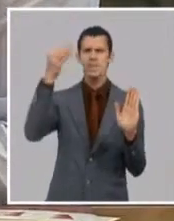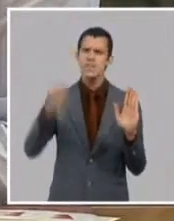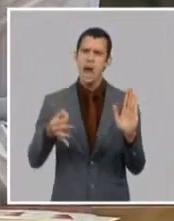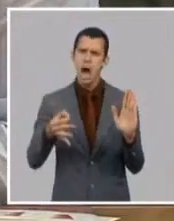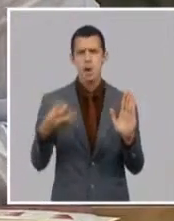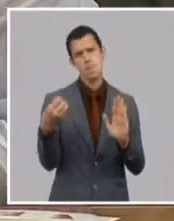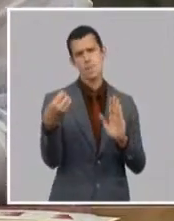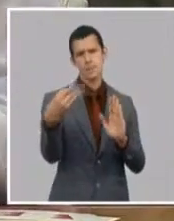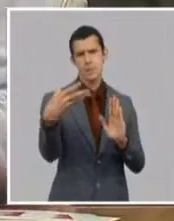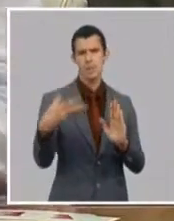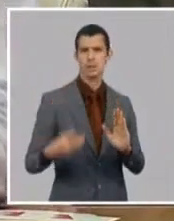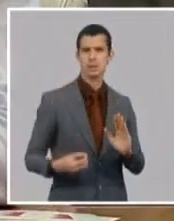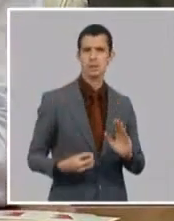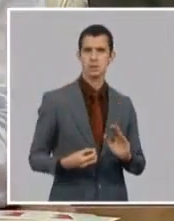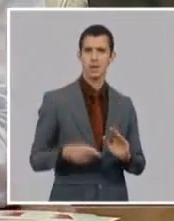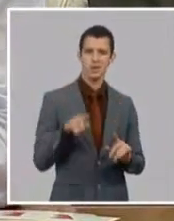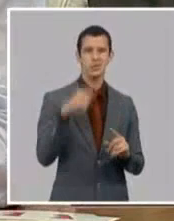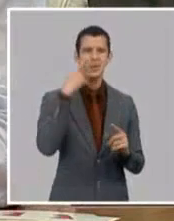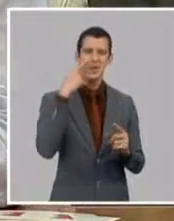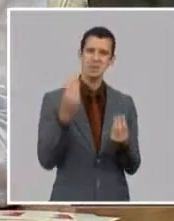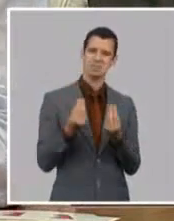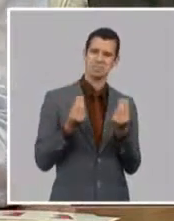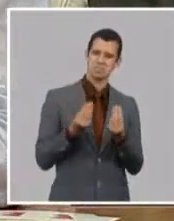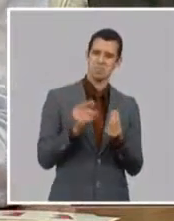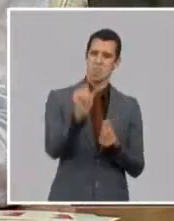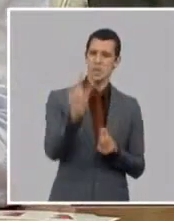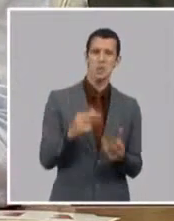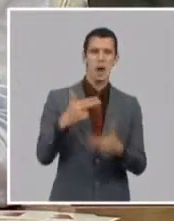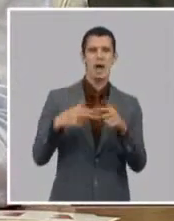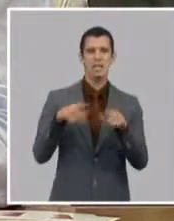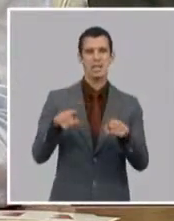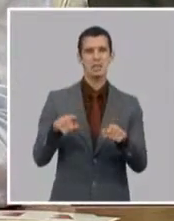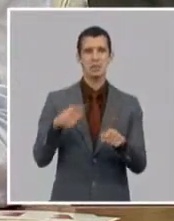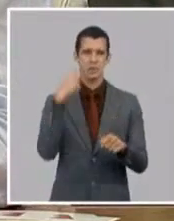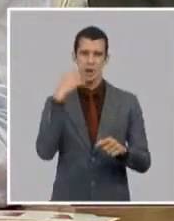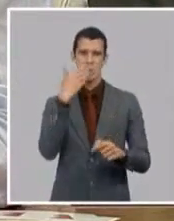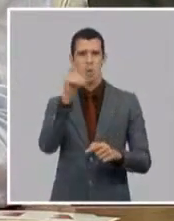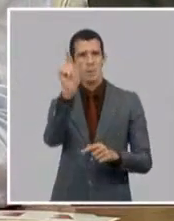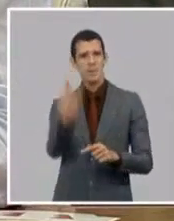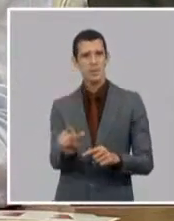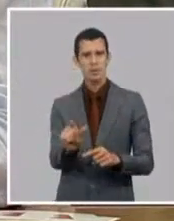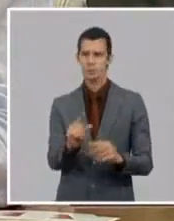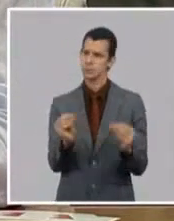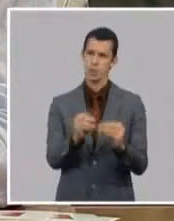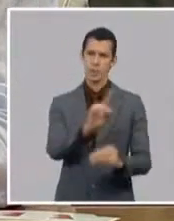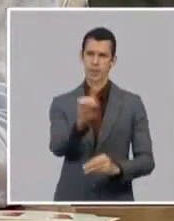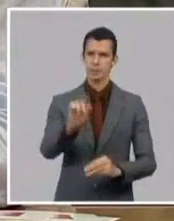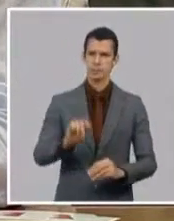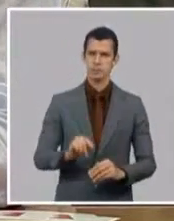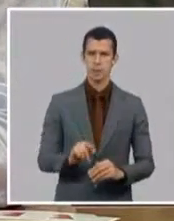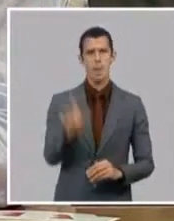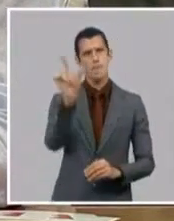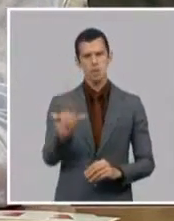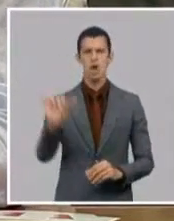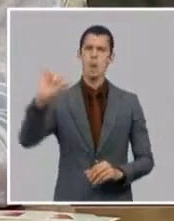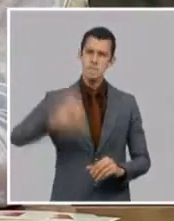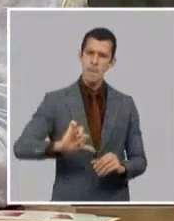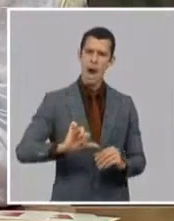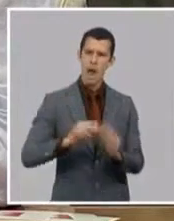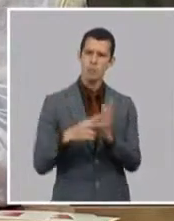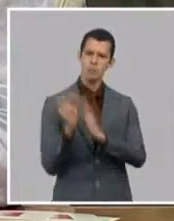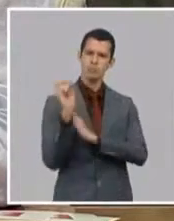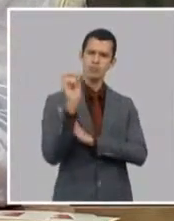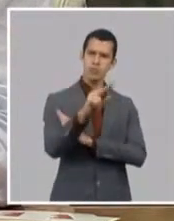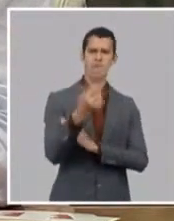esas actitudes. Y a uno no le queda duda, haciendo esas lecturas y de esta manera con que han actuado a partir